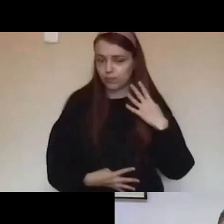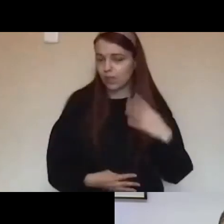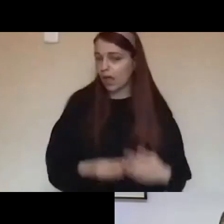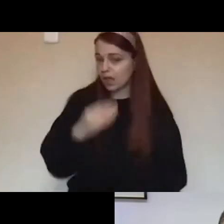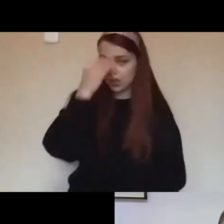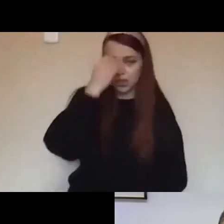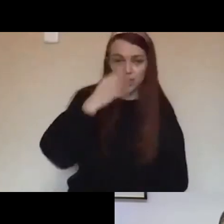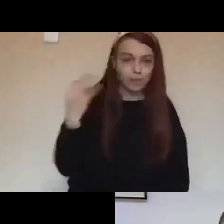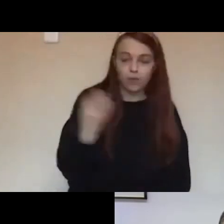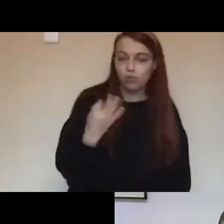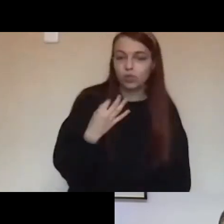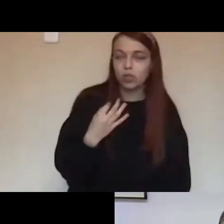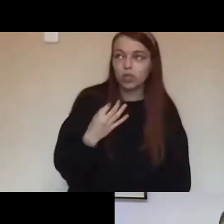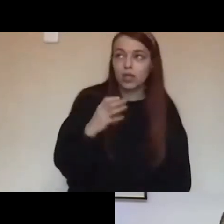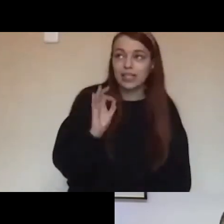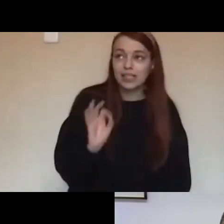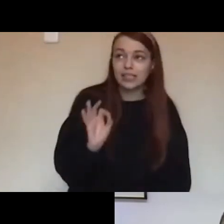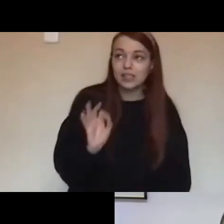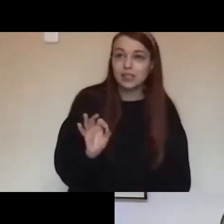en términos de